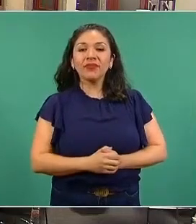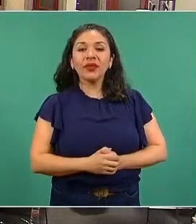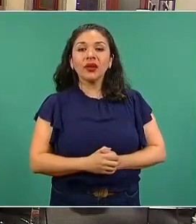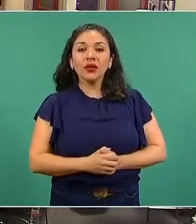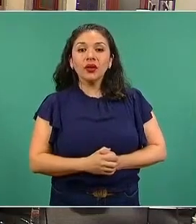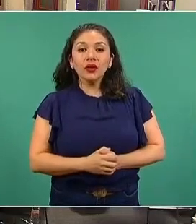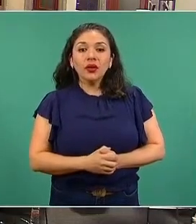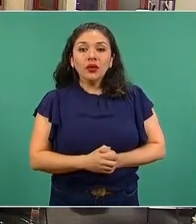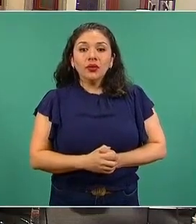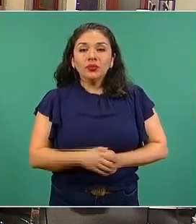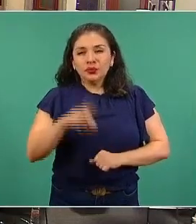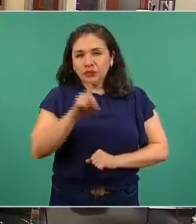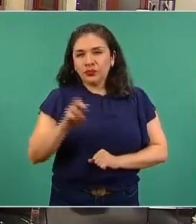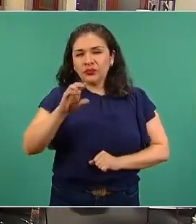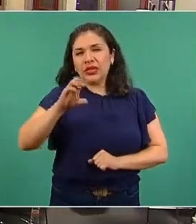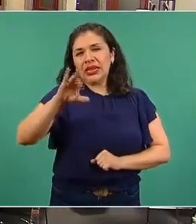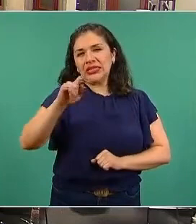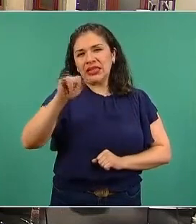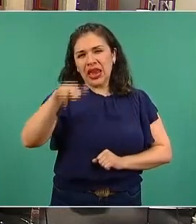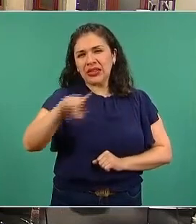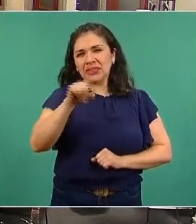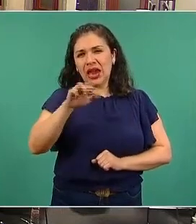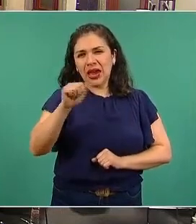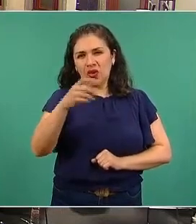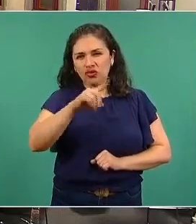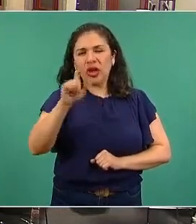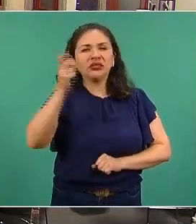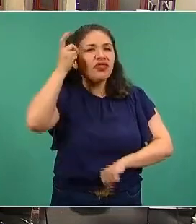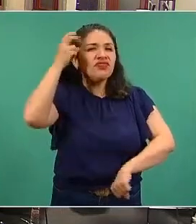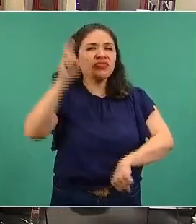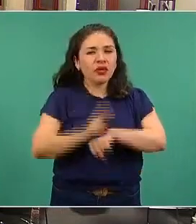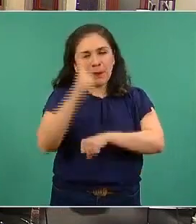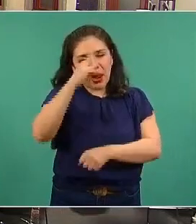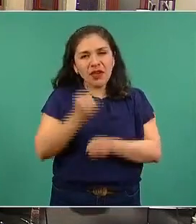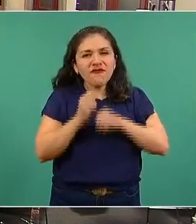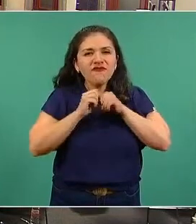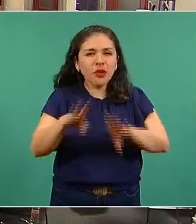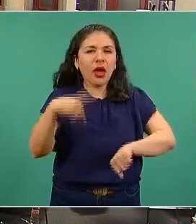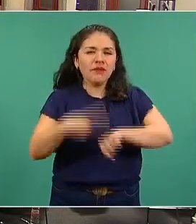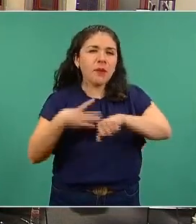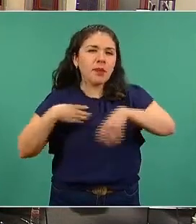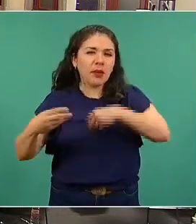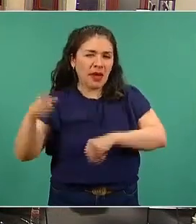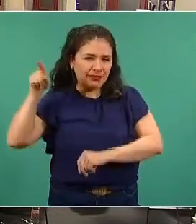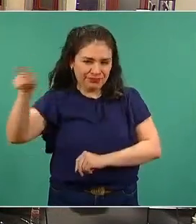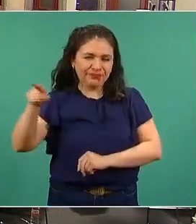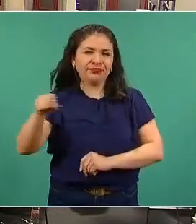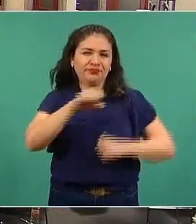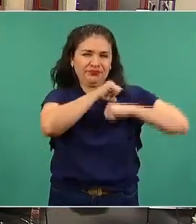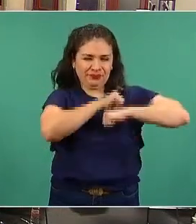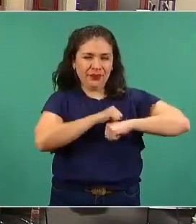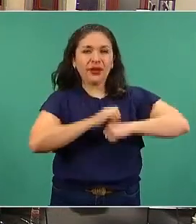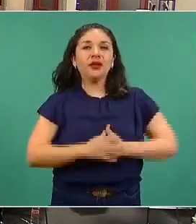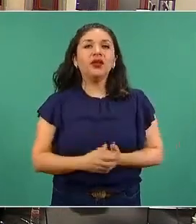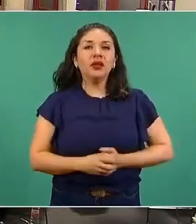Muchas gracias, doctor Cristian Zaragoza, director de Información Epidemiológica en la Dirección General de